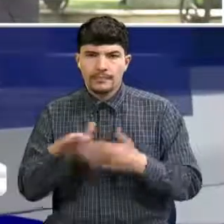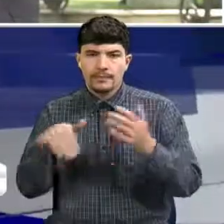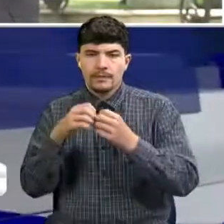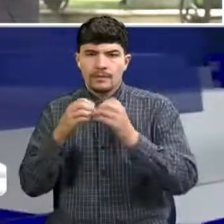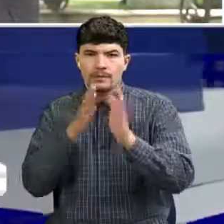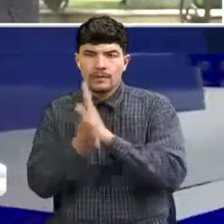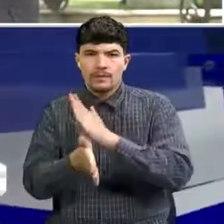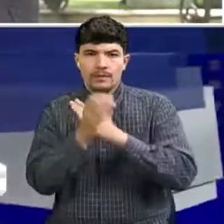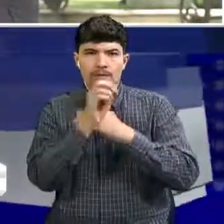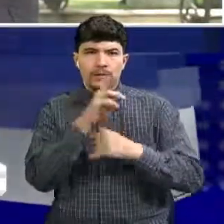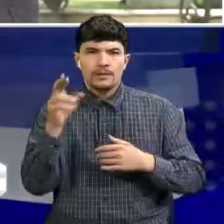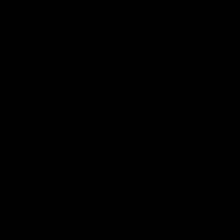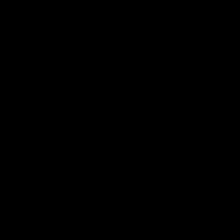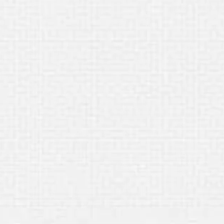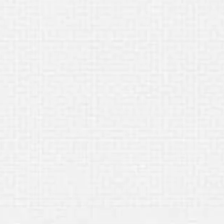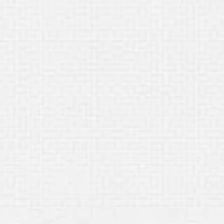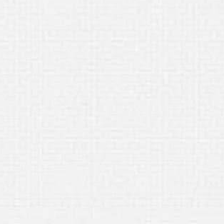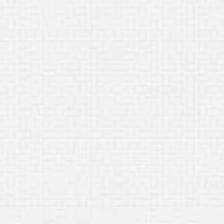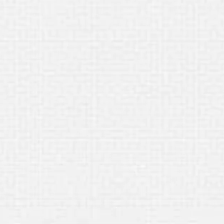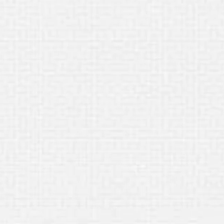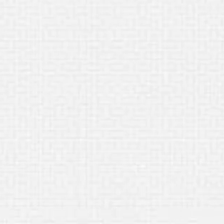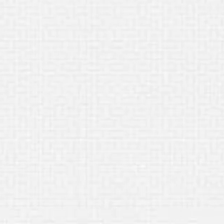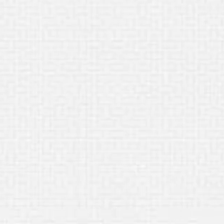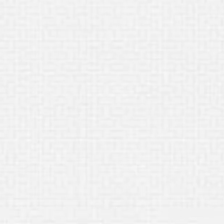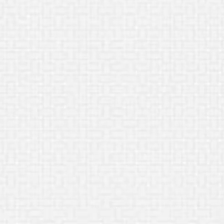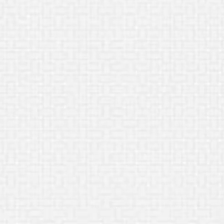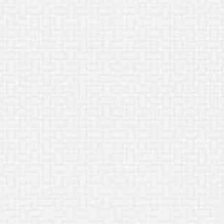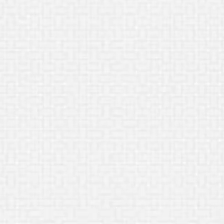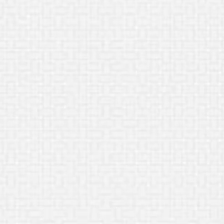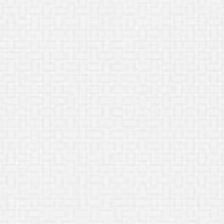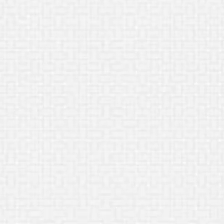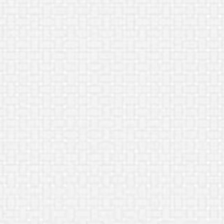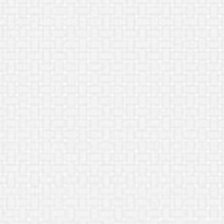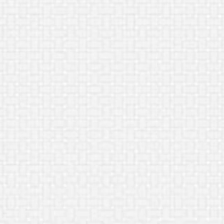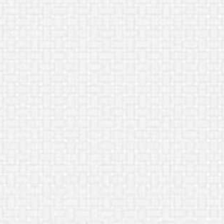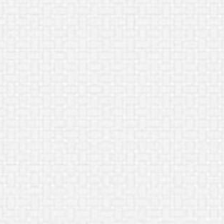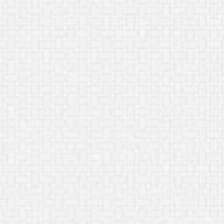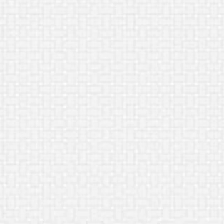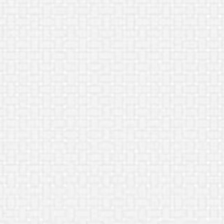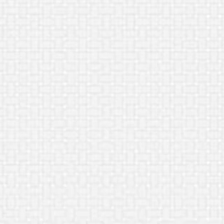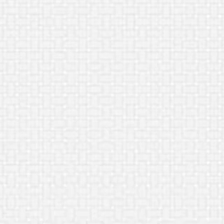momento siguen ustedes el estudio ganando el tocón